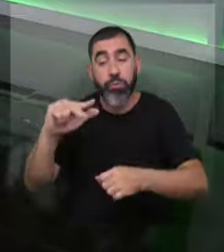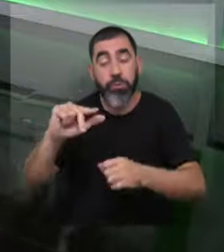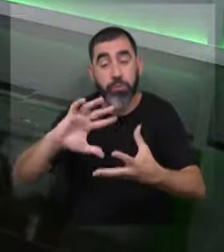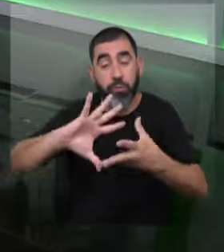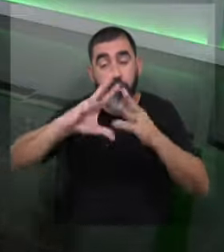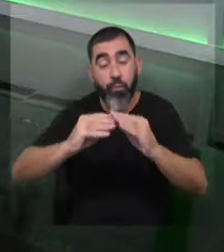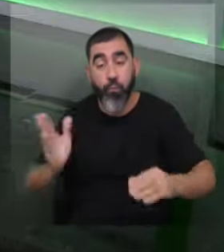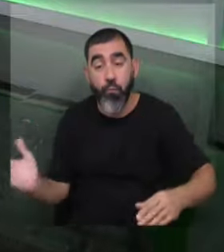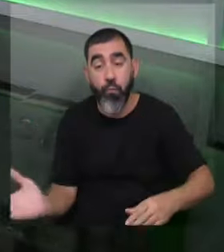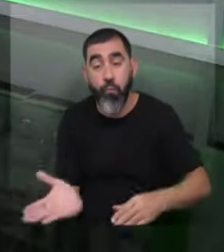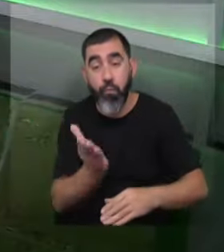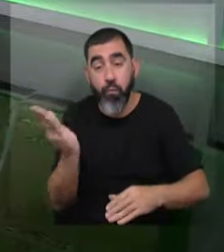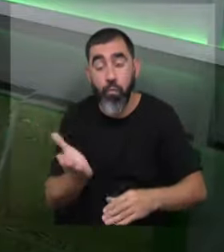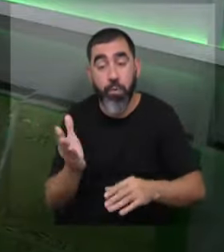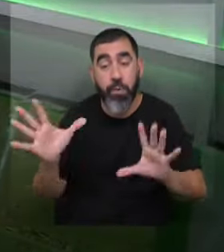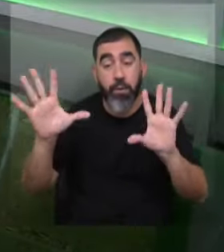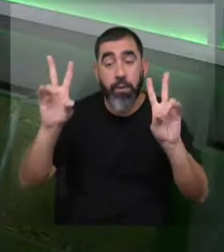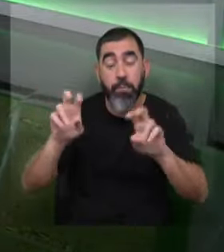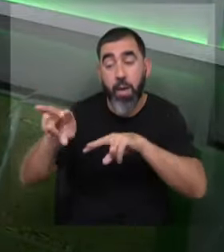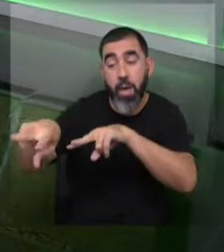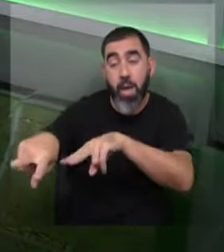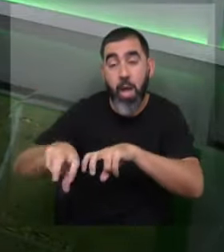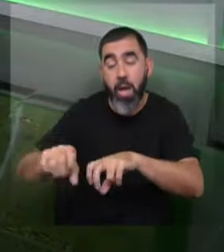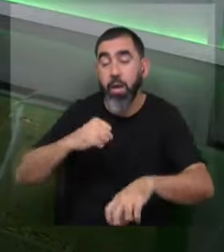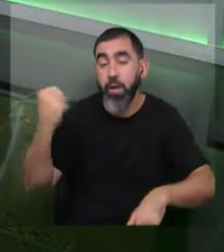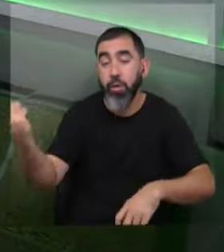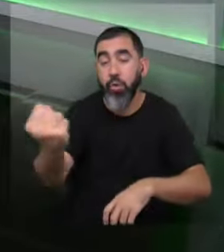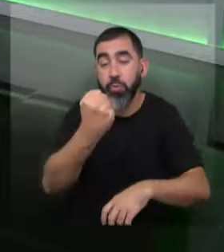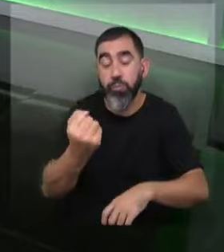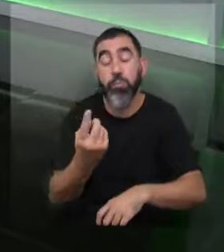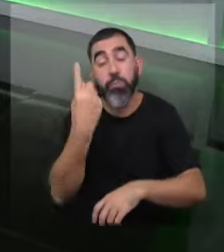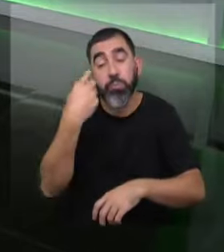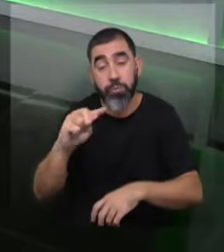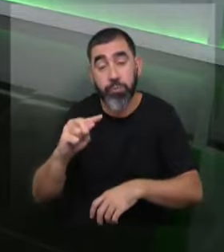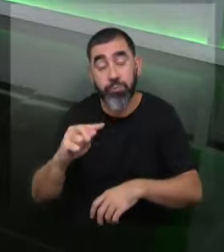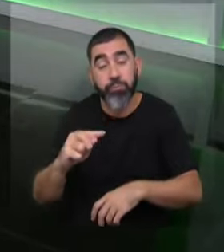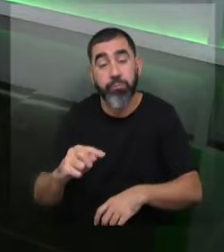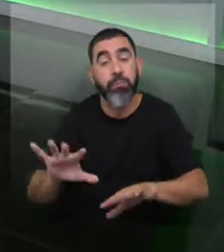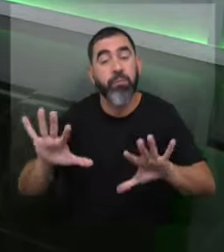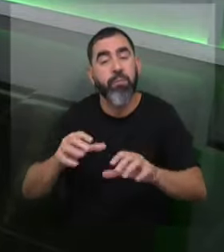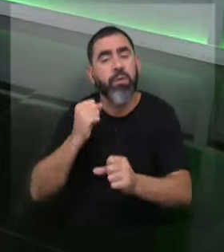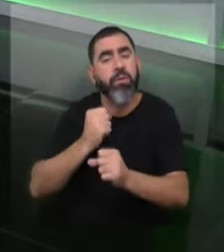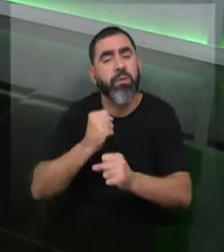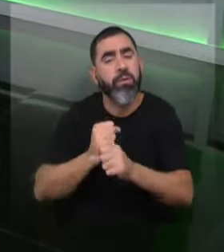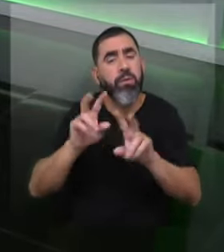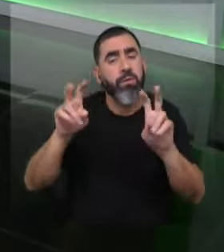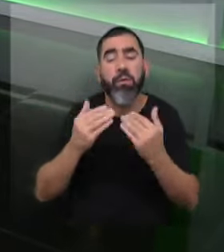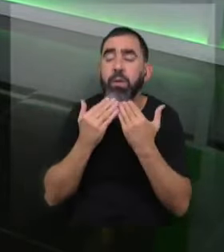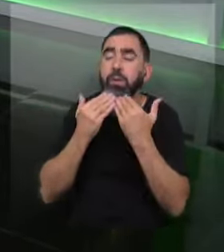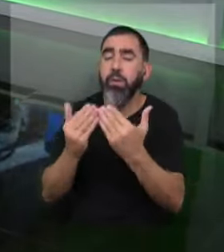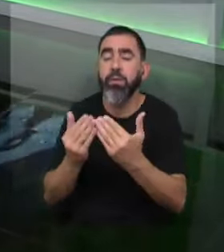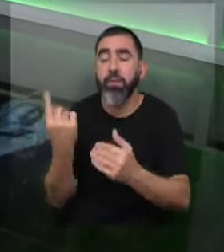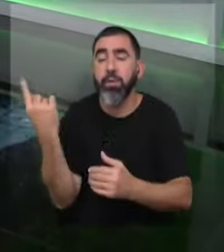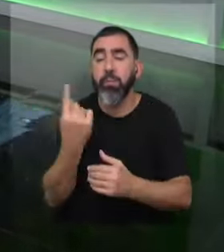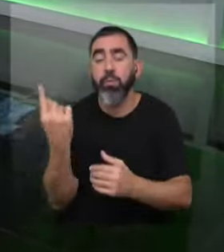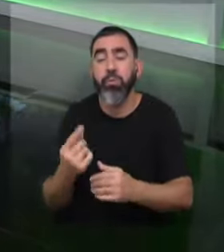esquema productivo vinculado al agro es clave. Y para eso, para conocer qué se trabaja en este tema, le agradecemos mucho estos